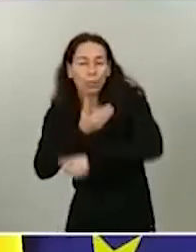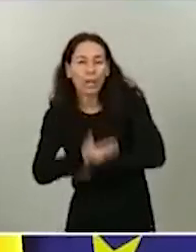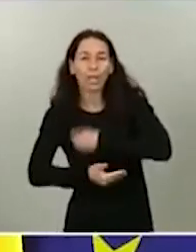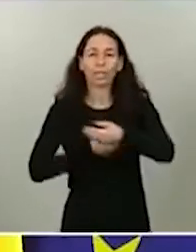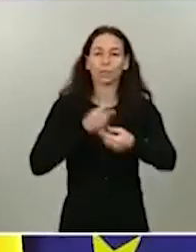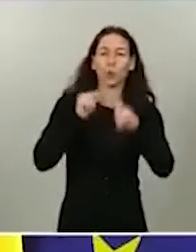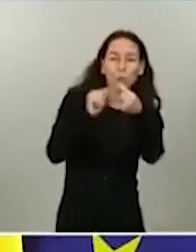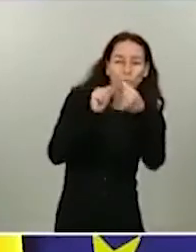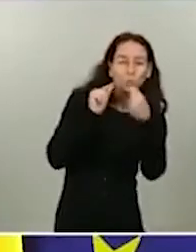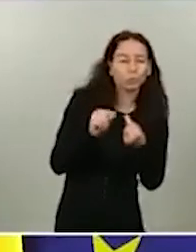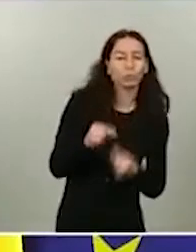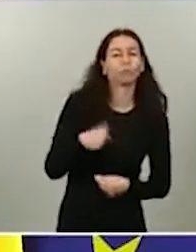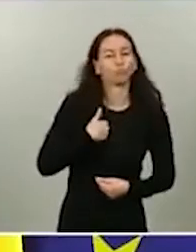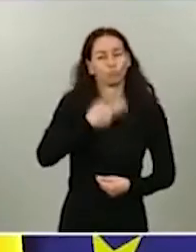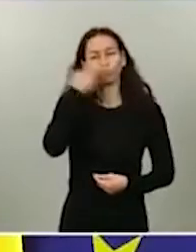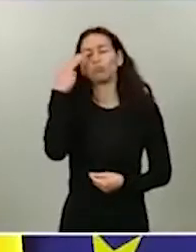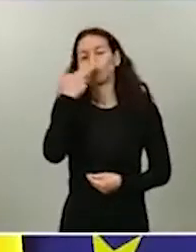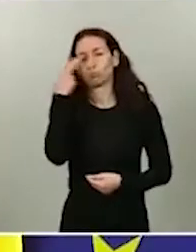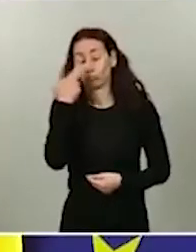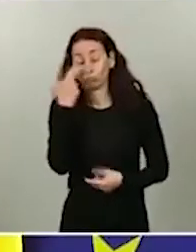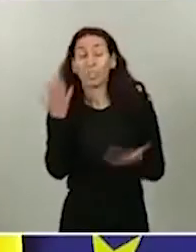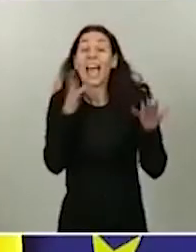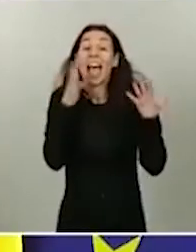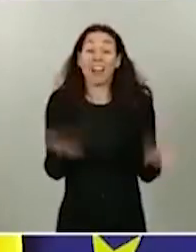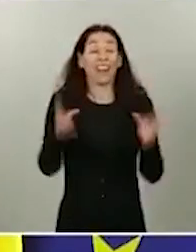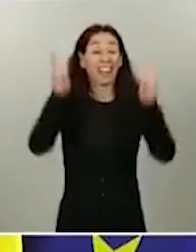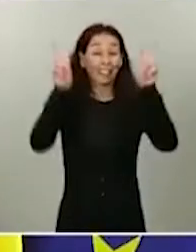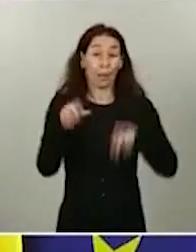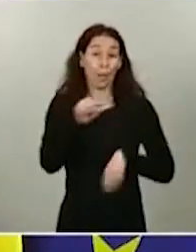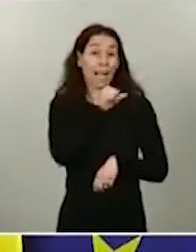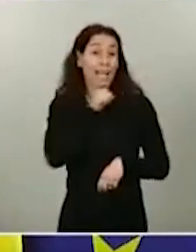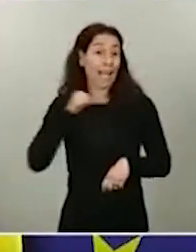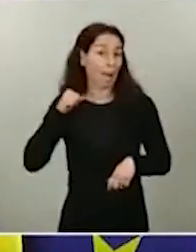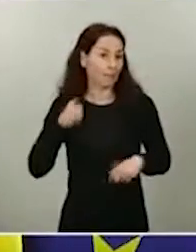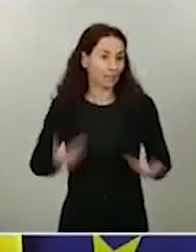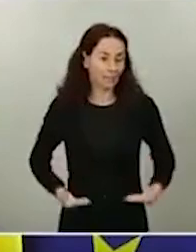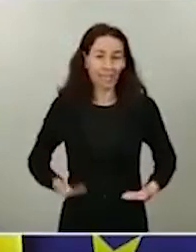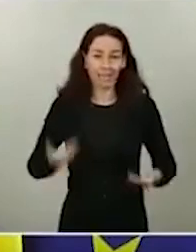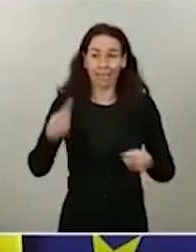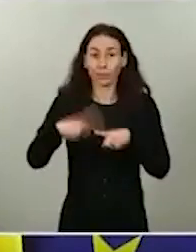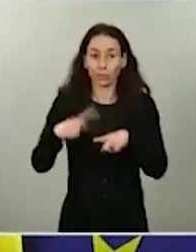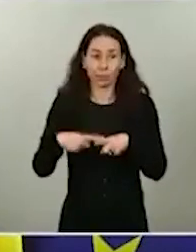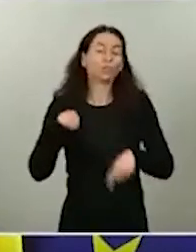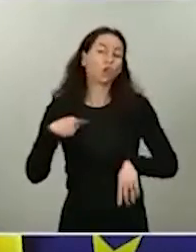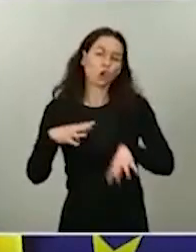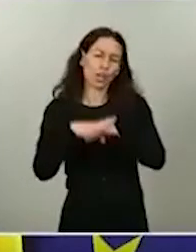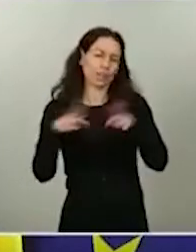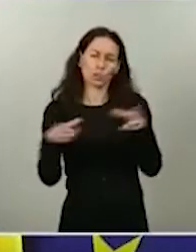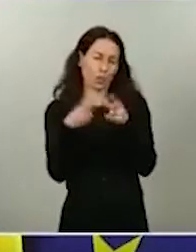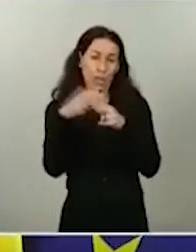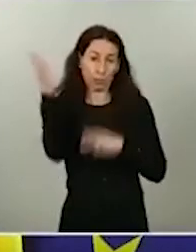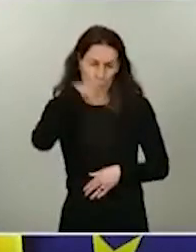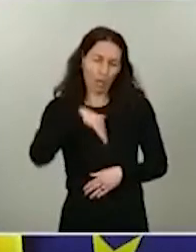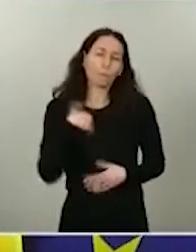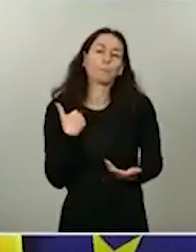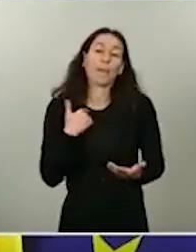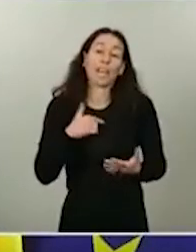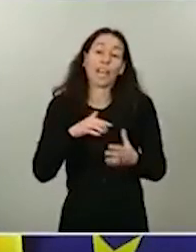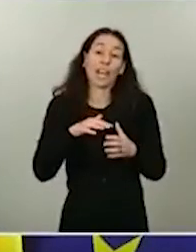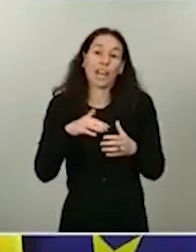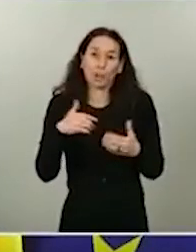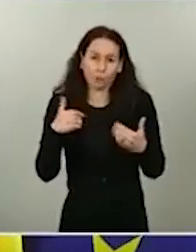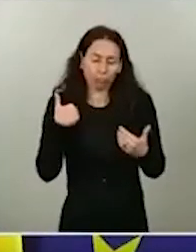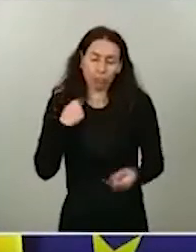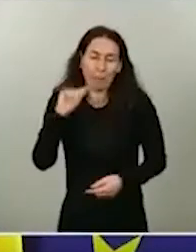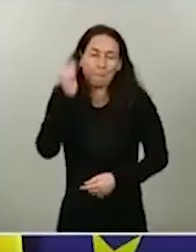en cuanto a las camisetas y fenómenos no tengo redes sociales pero no vivo fuera del mundo y eso y quieran o no me